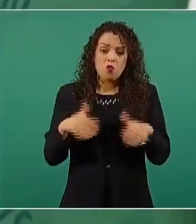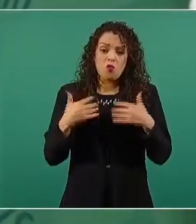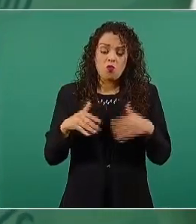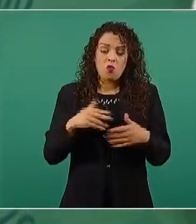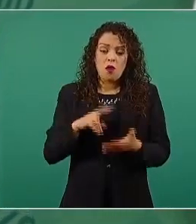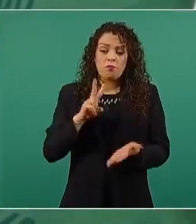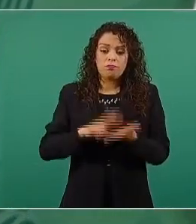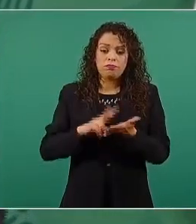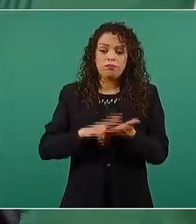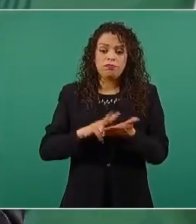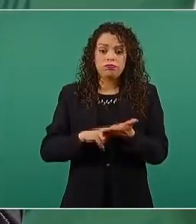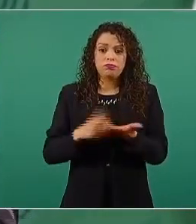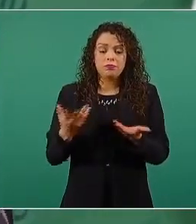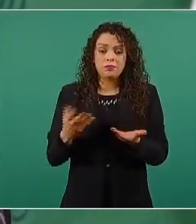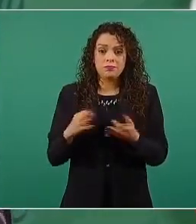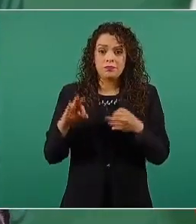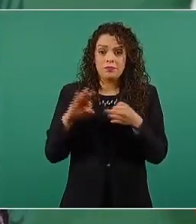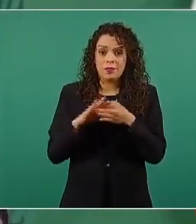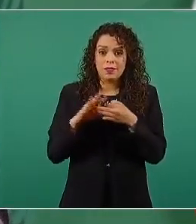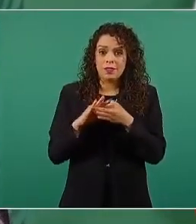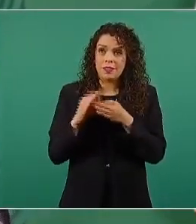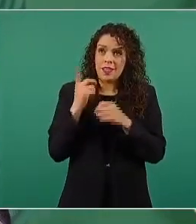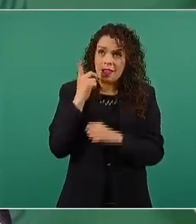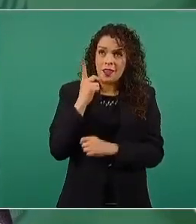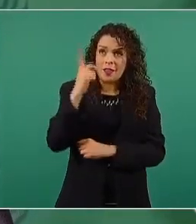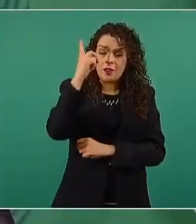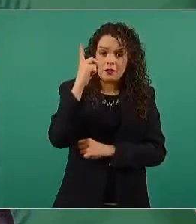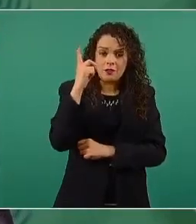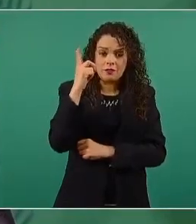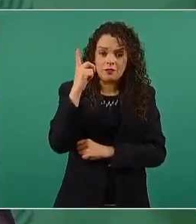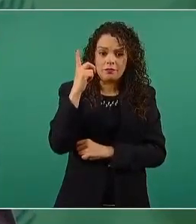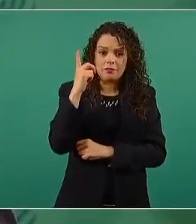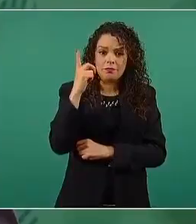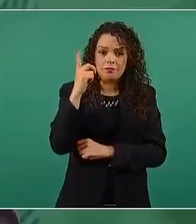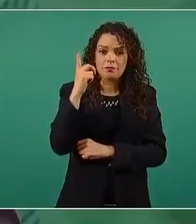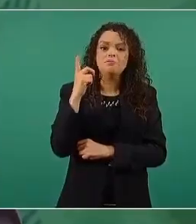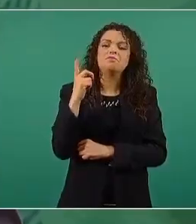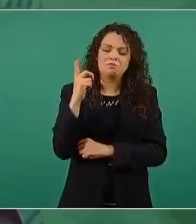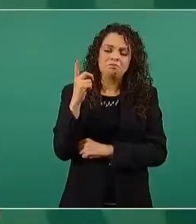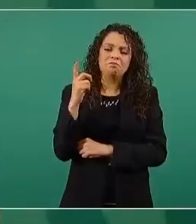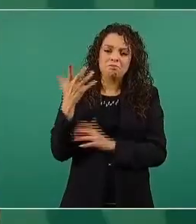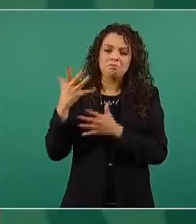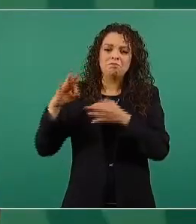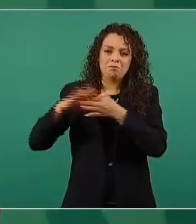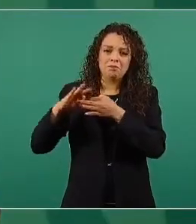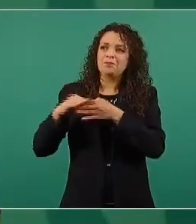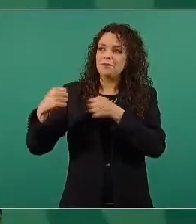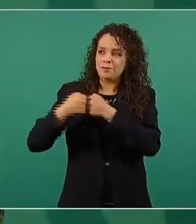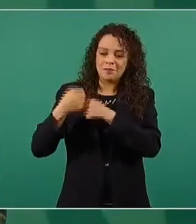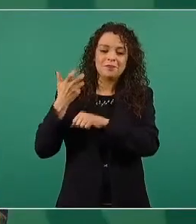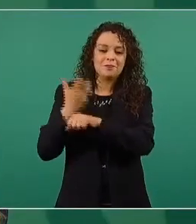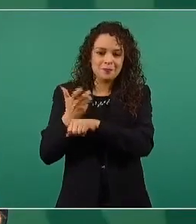tan cerca de Dios y no tan lejos de Estados Unidos,